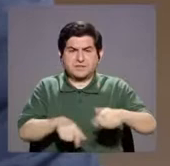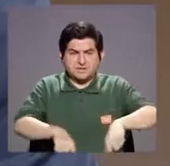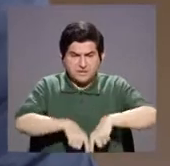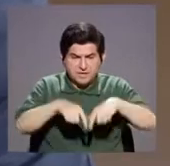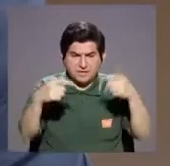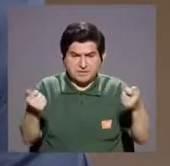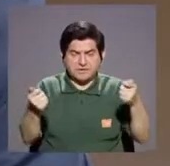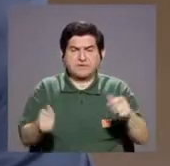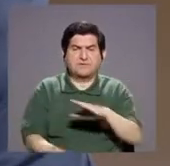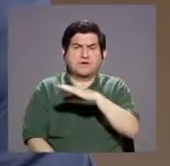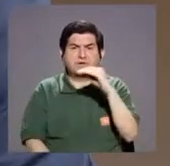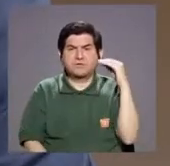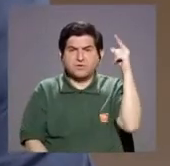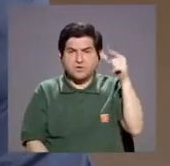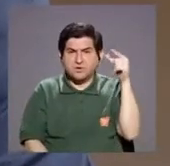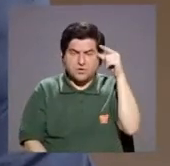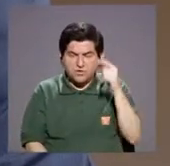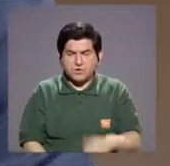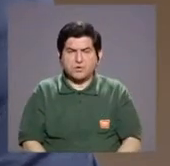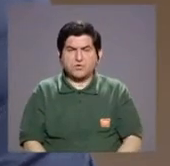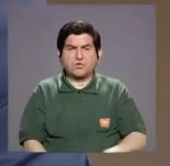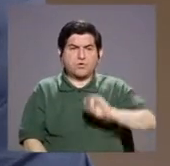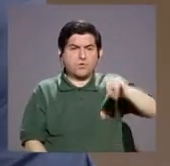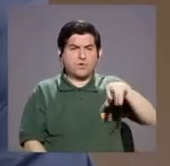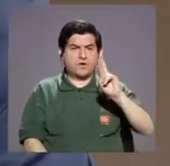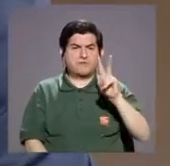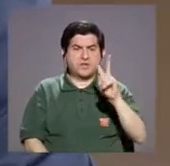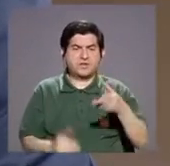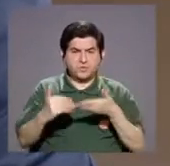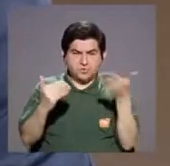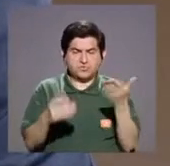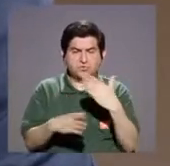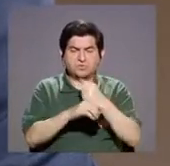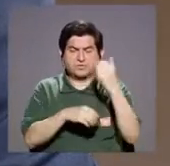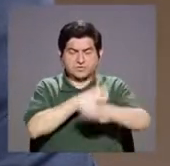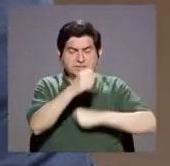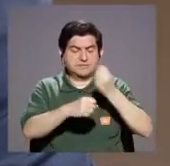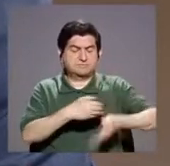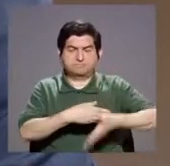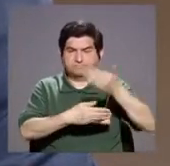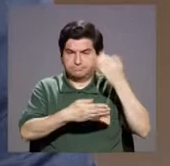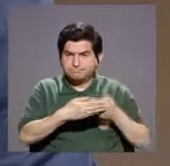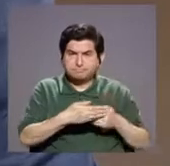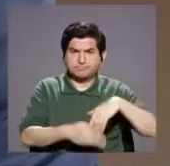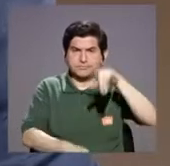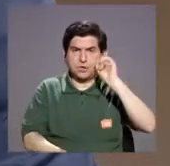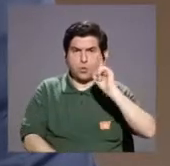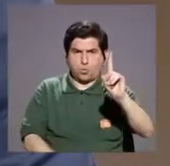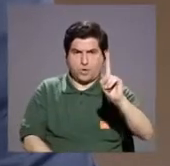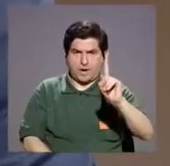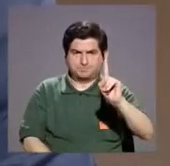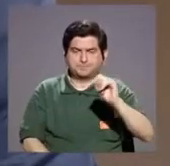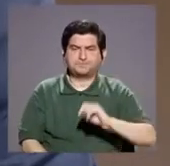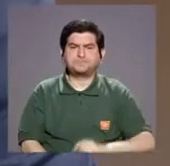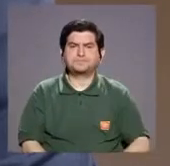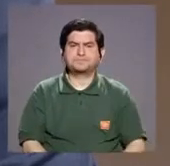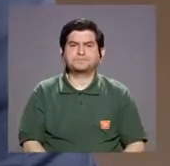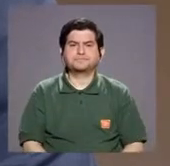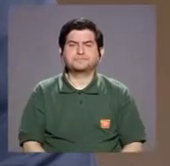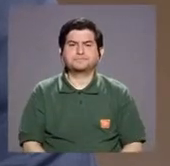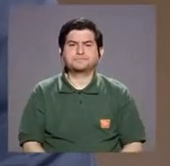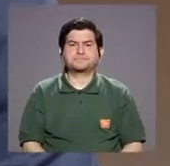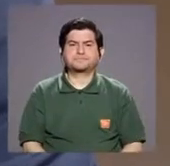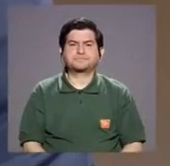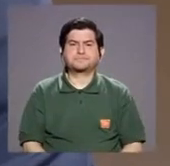y por supuesto don juan rafael dos cosas fundamentales que hicimos el año pasado uno tiene que ser tenía que ver con